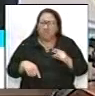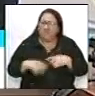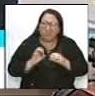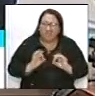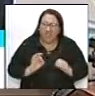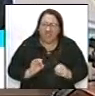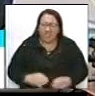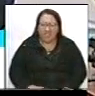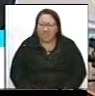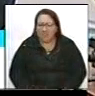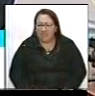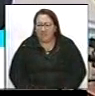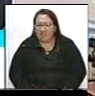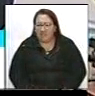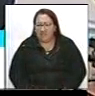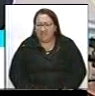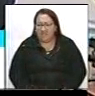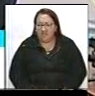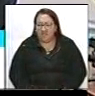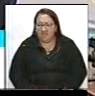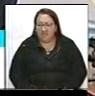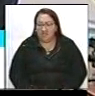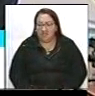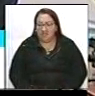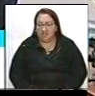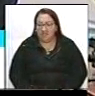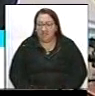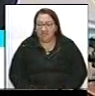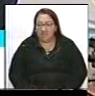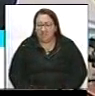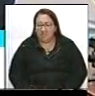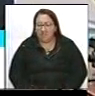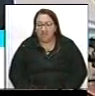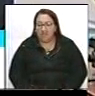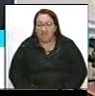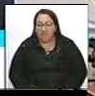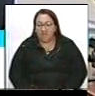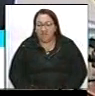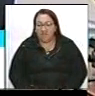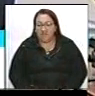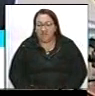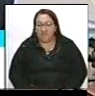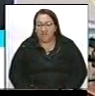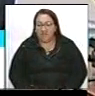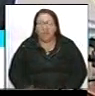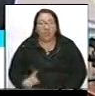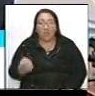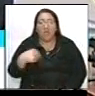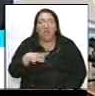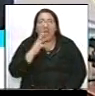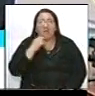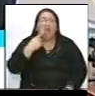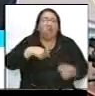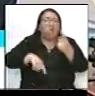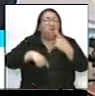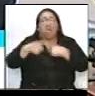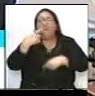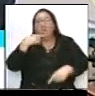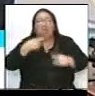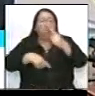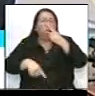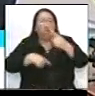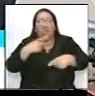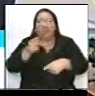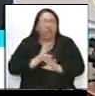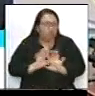investigación constitucional. Eso es un absurdo, porque son dos cosas totalmente diferentes. Entonces, no vengamos a poner elementos para tratar de justificar un tema